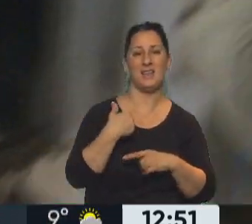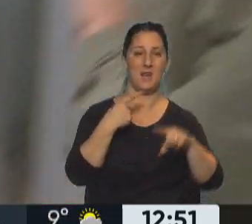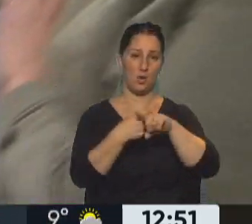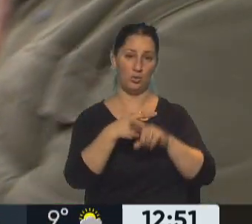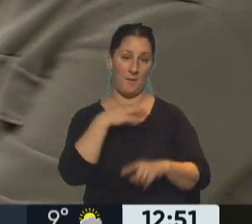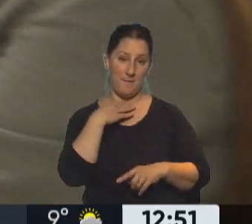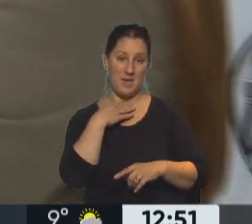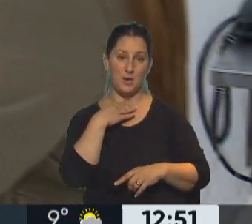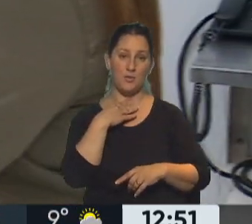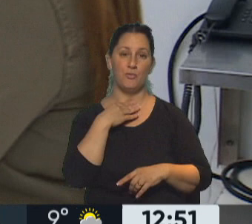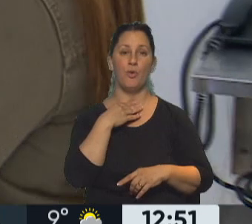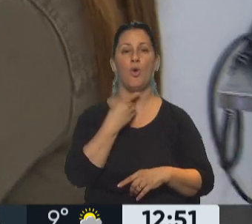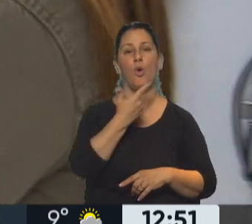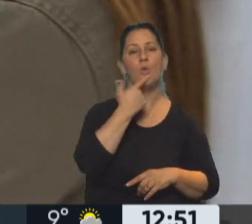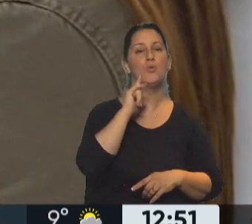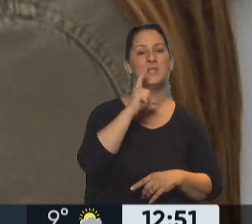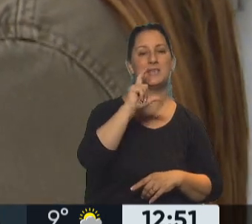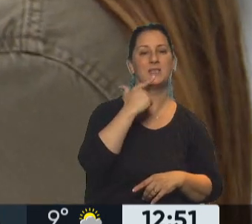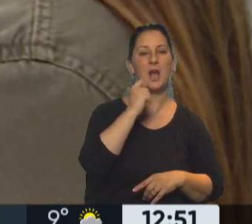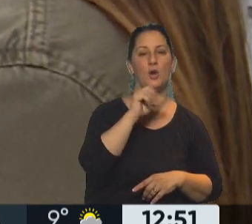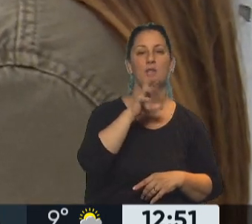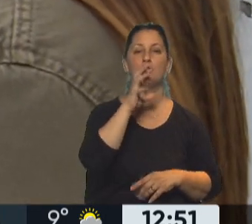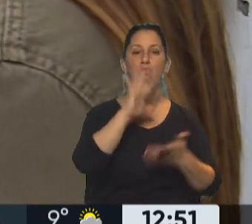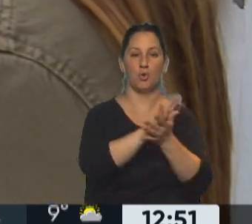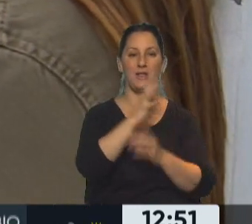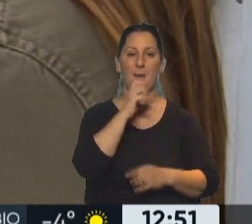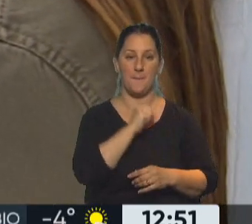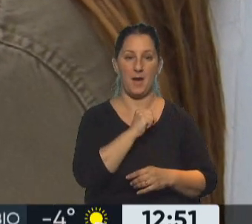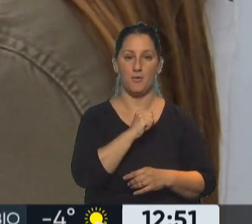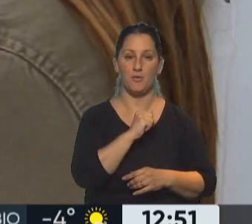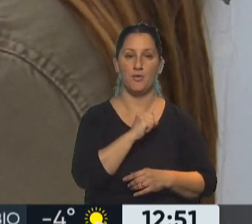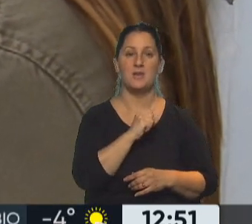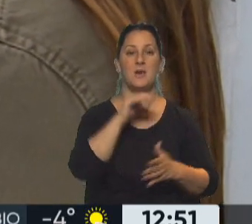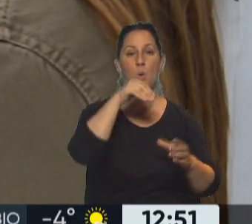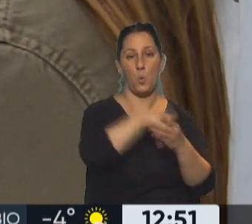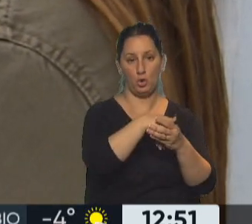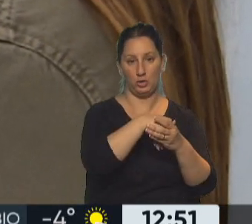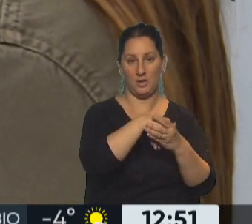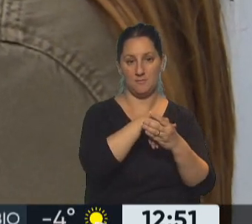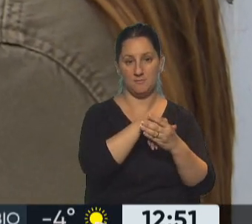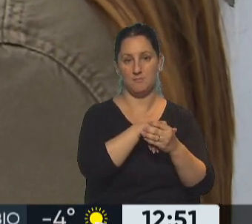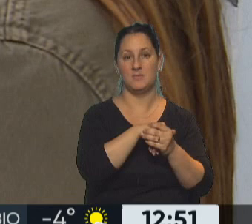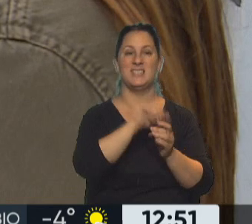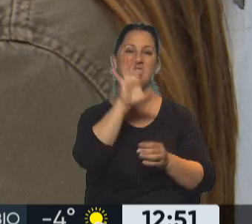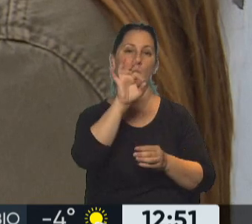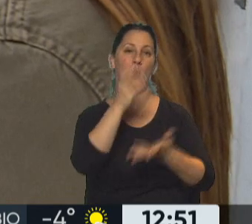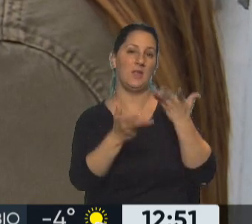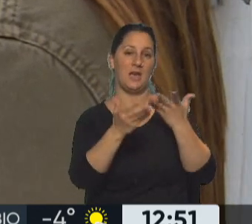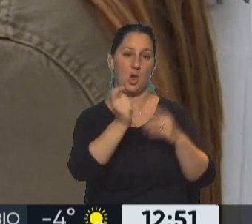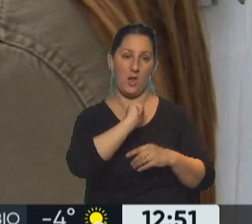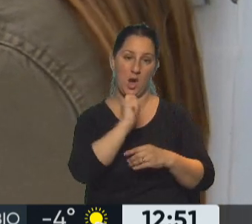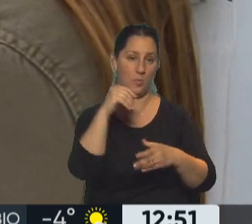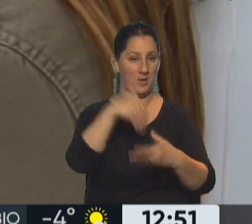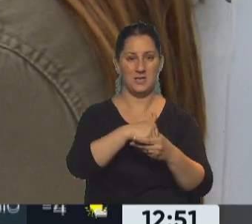Argentina-México, bueno, dulce escaloneta, chocolate amargo. Bueno, la idea es que se vote, participás por 50 kilos de helados, que